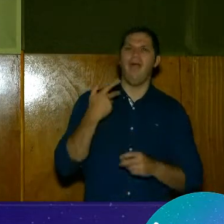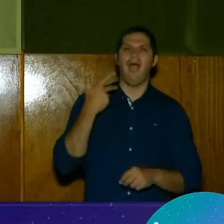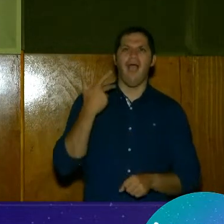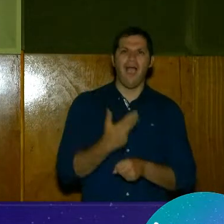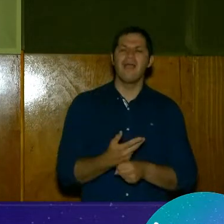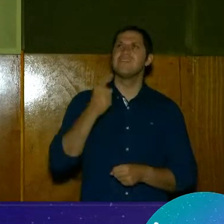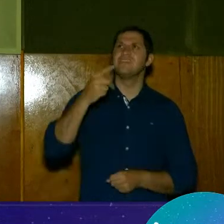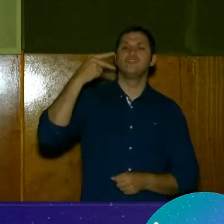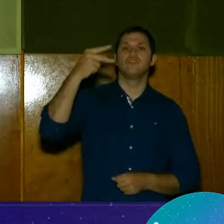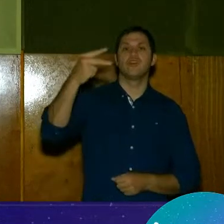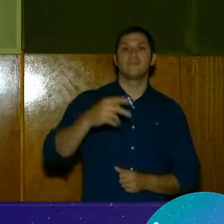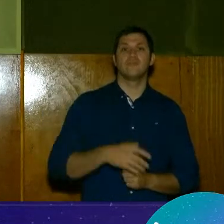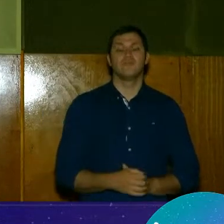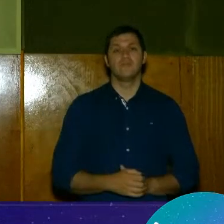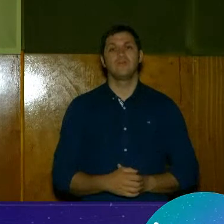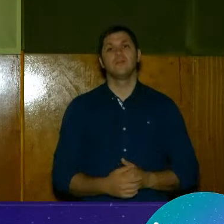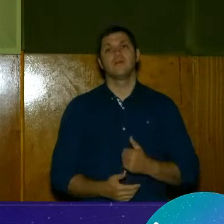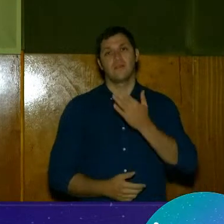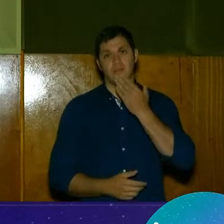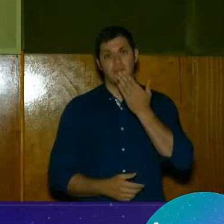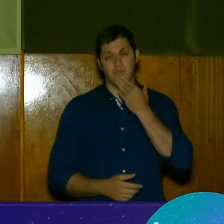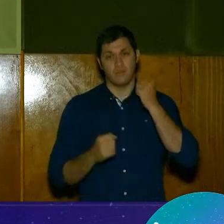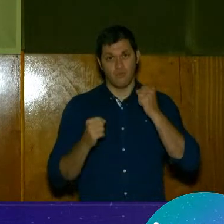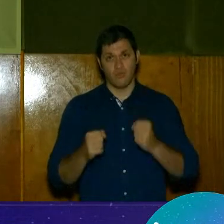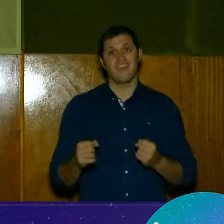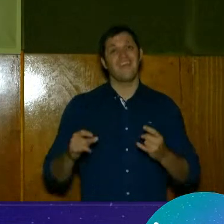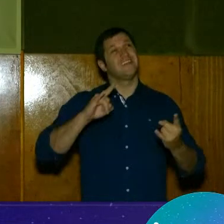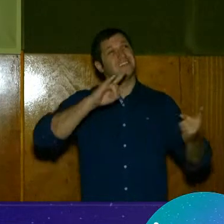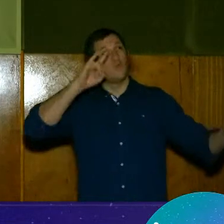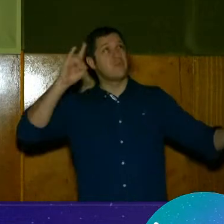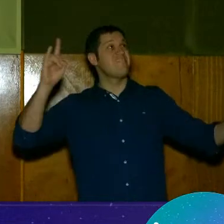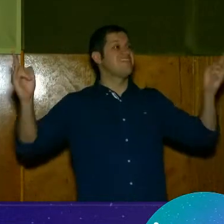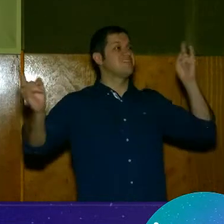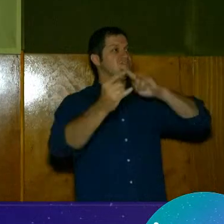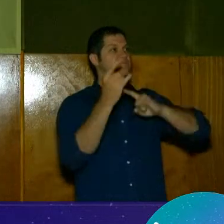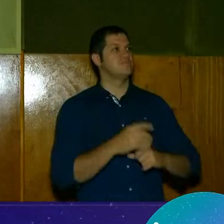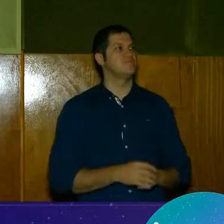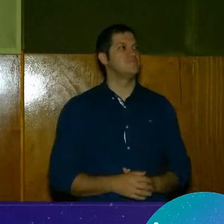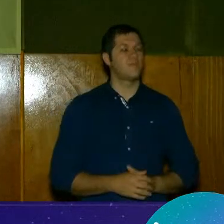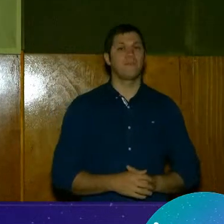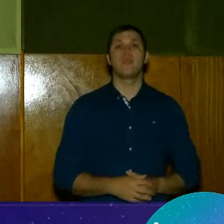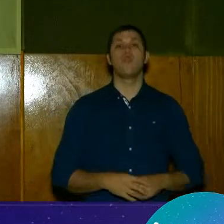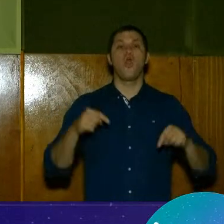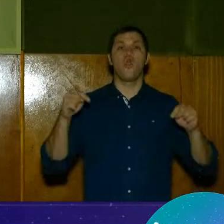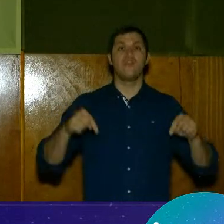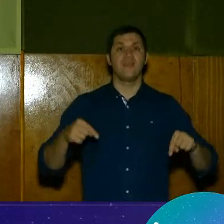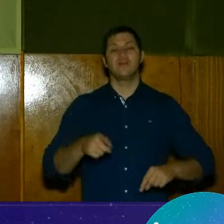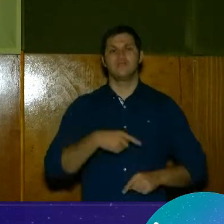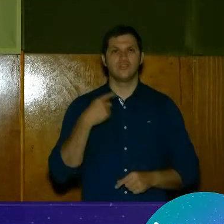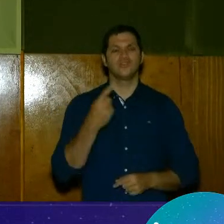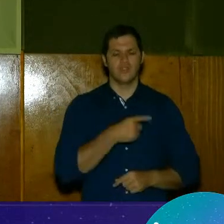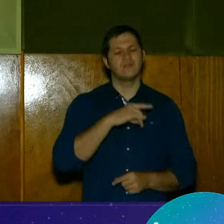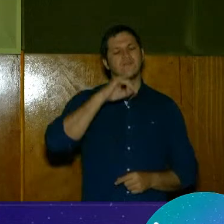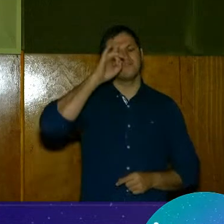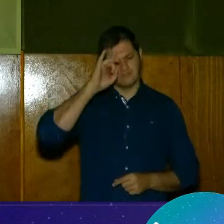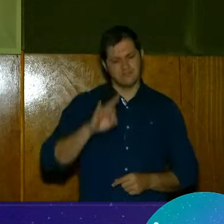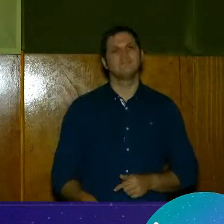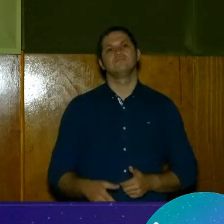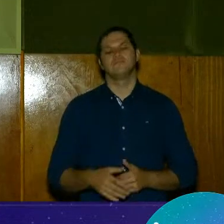computadoras anteriormente pero ello se da cuenta de que es lo que más hay en una estrella y ella dice si es lo que más hay en una